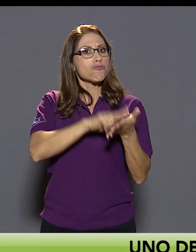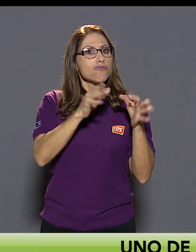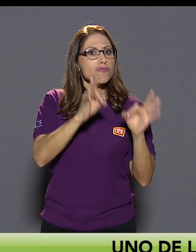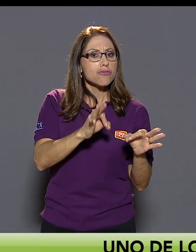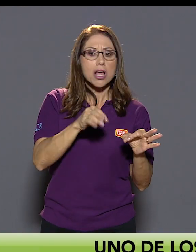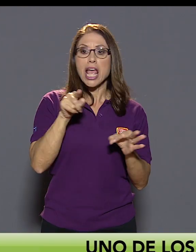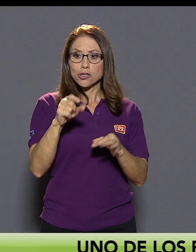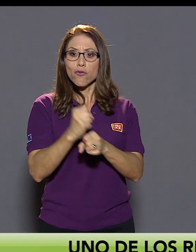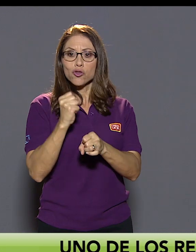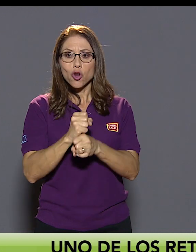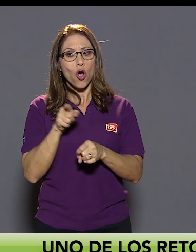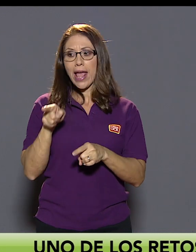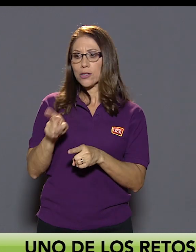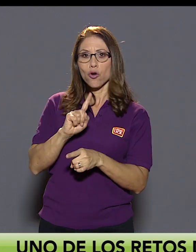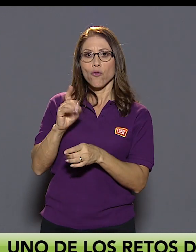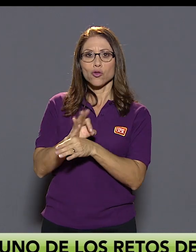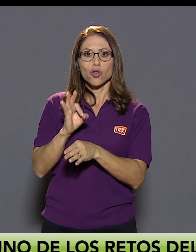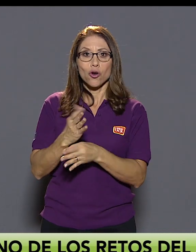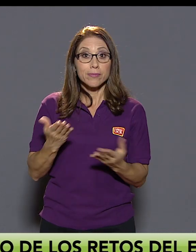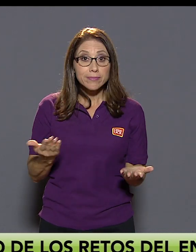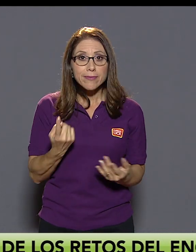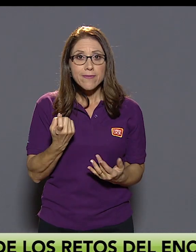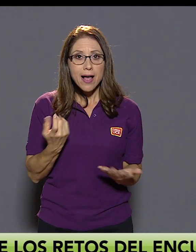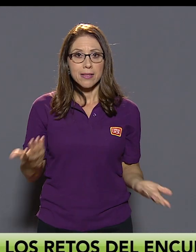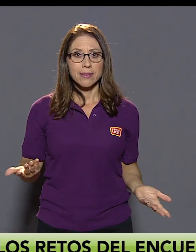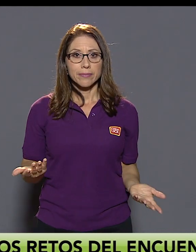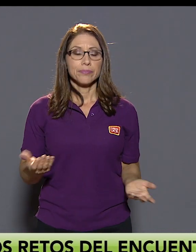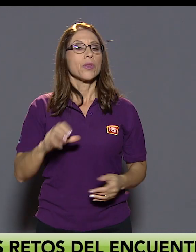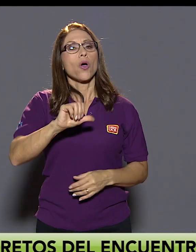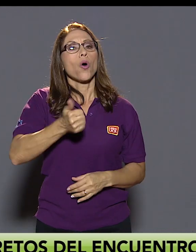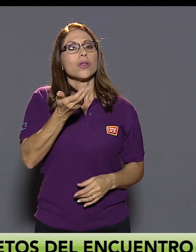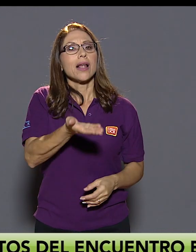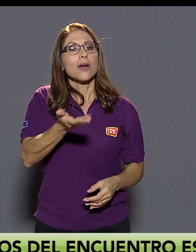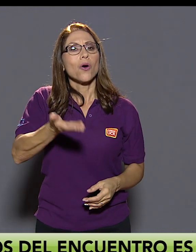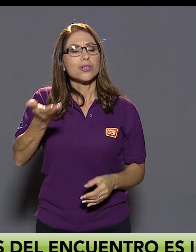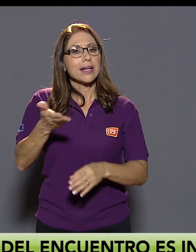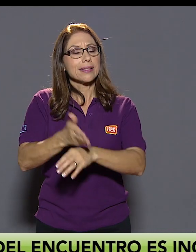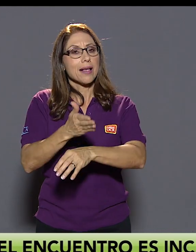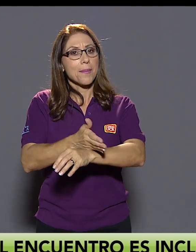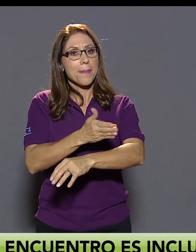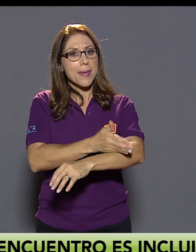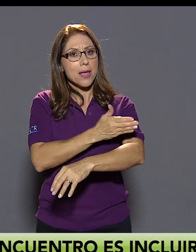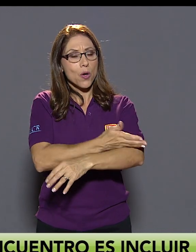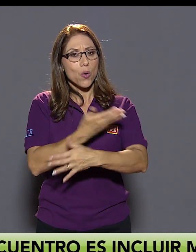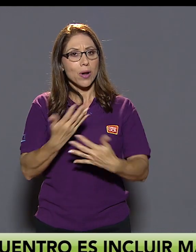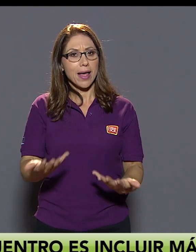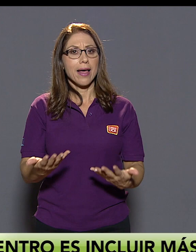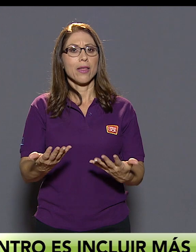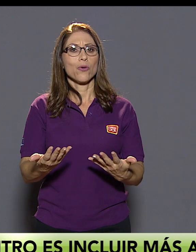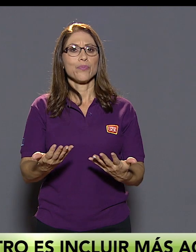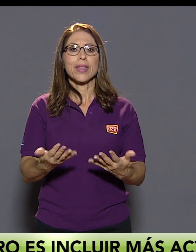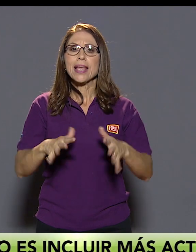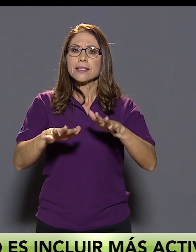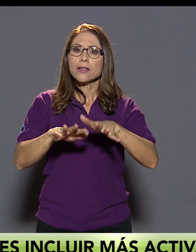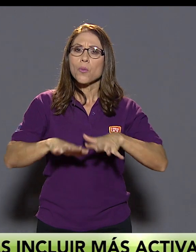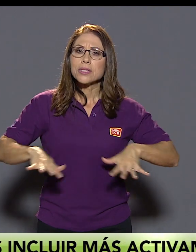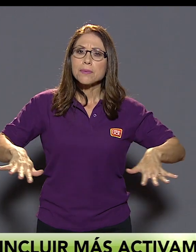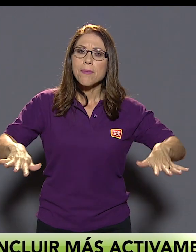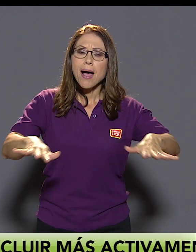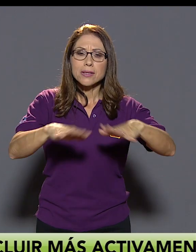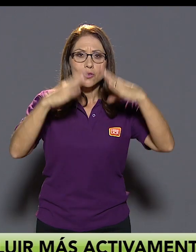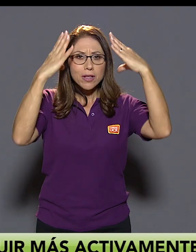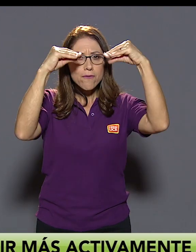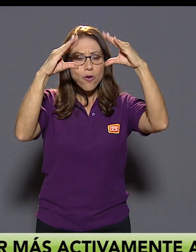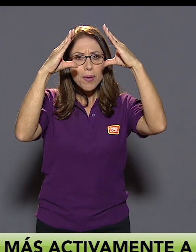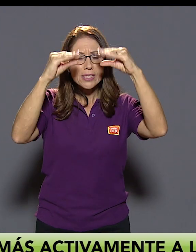me funcionó, esto no me funcionó. Otra cosa en la que yo creo que se ha mejorado es en cuanto a los espacios de información,